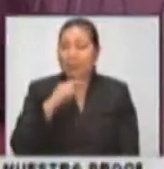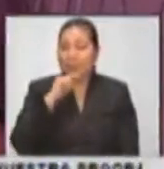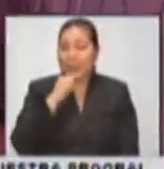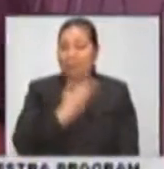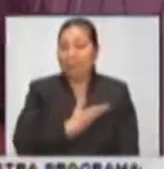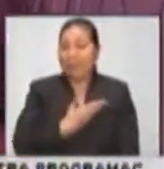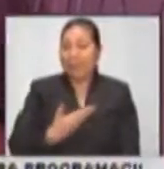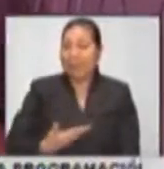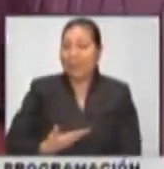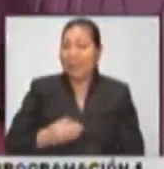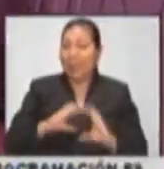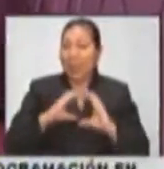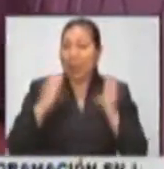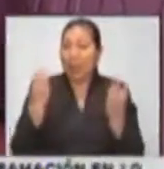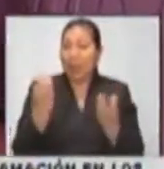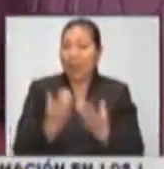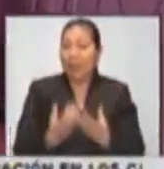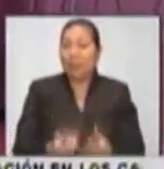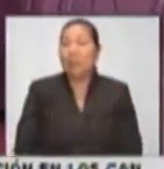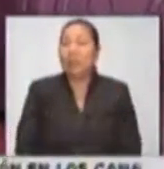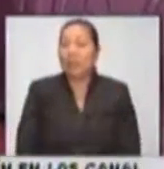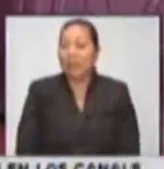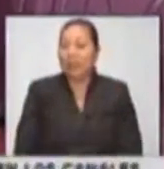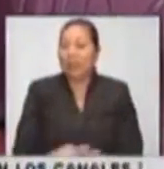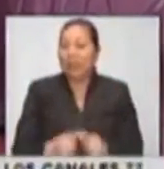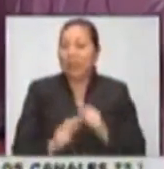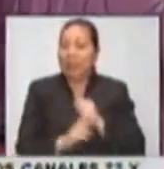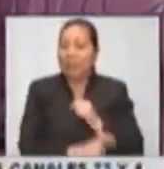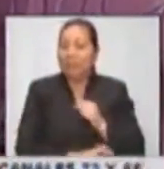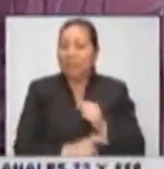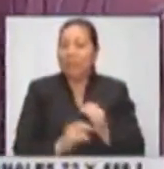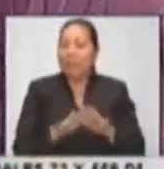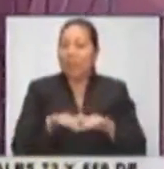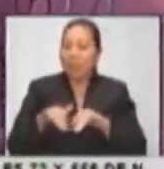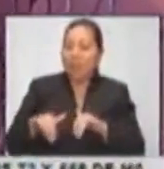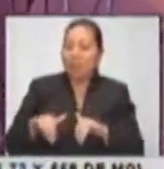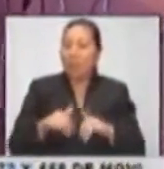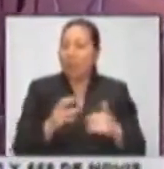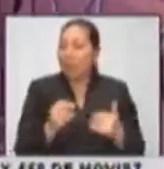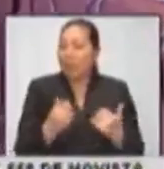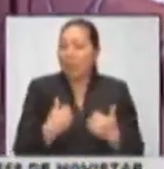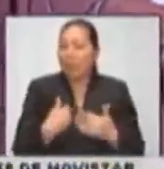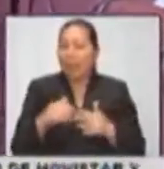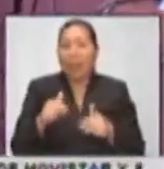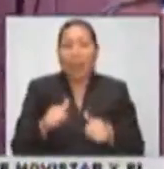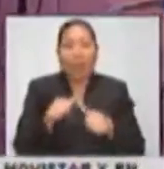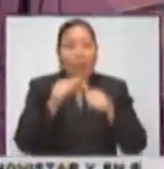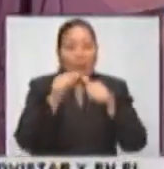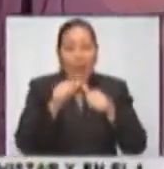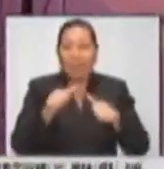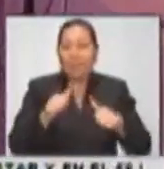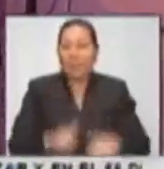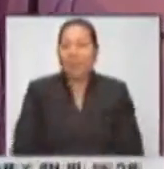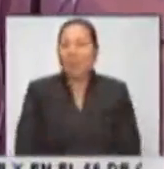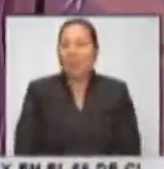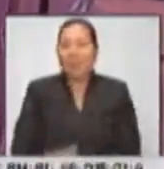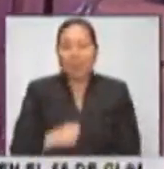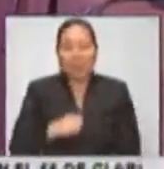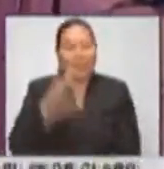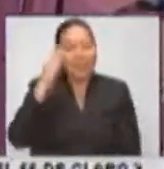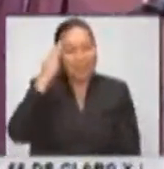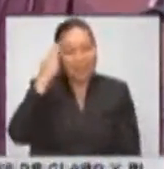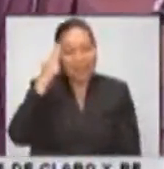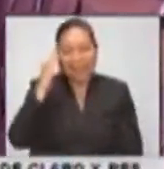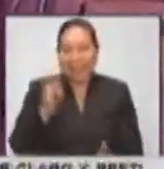de maneras mucho más distintas que a los países que son uniformes y que no tienen Amazonía, Andes, cosa, y océano al